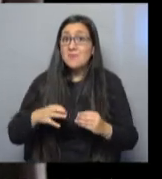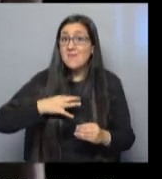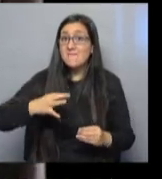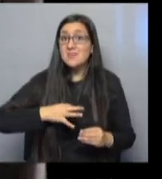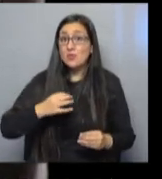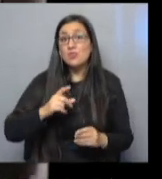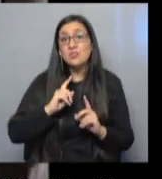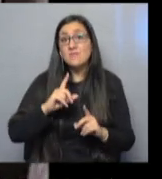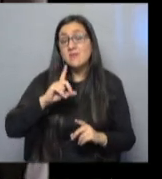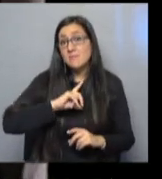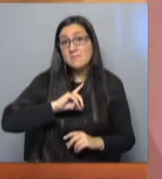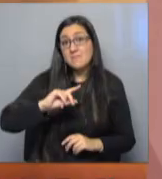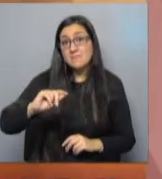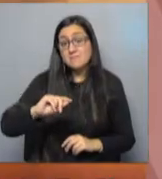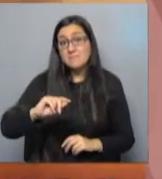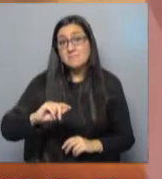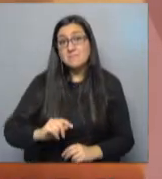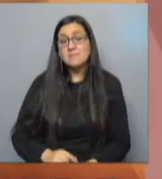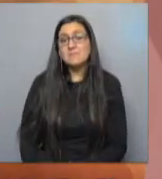vivir el periodismo